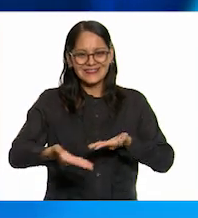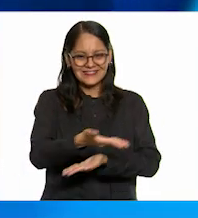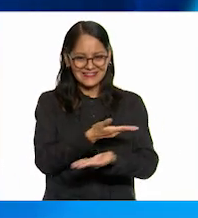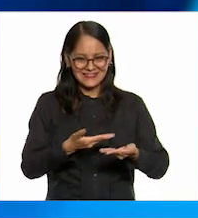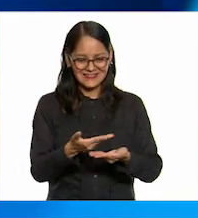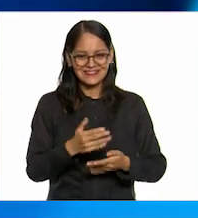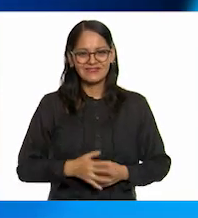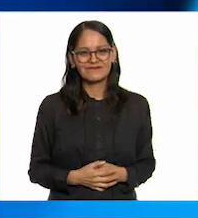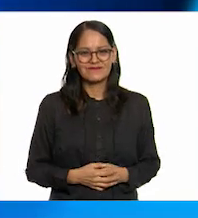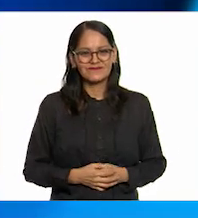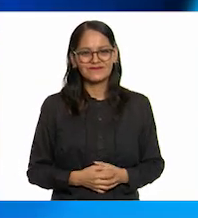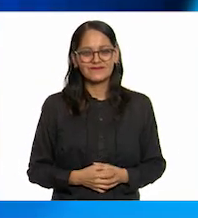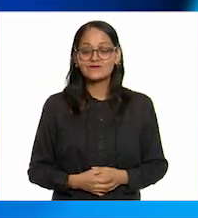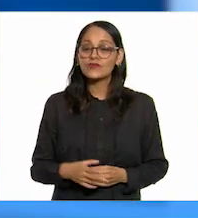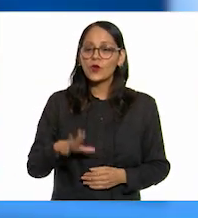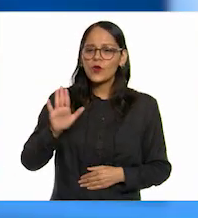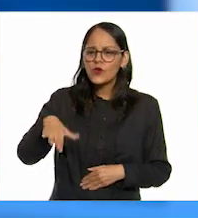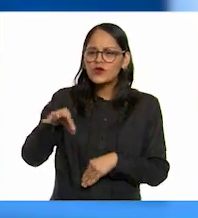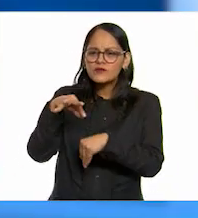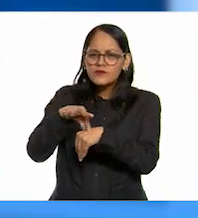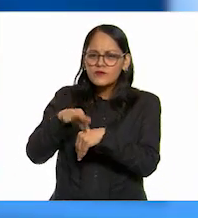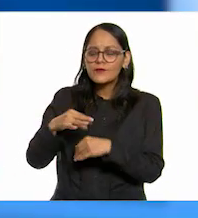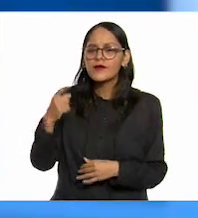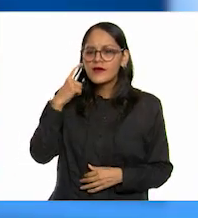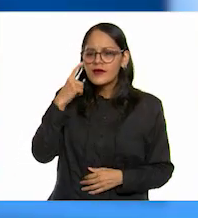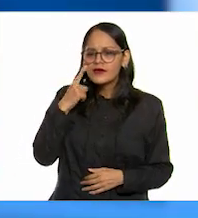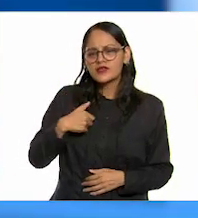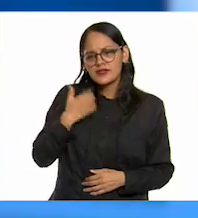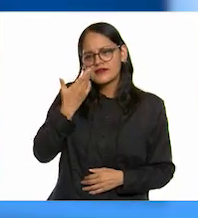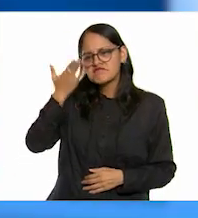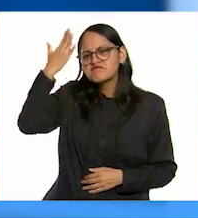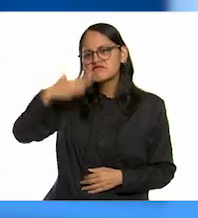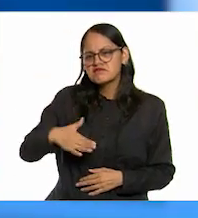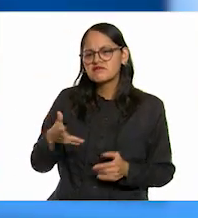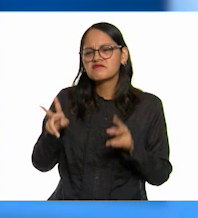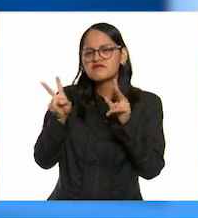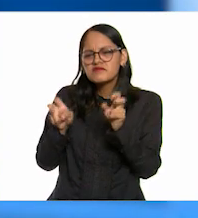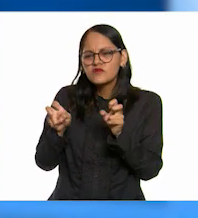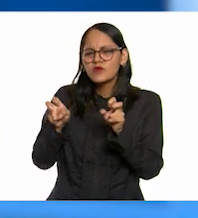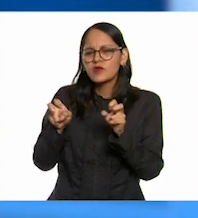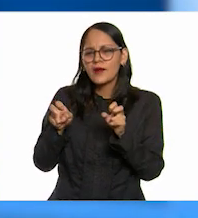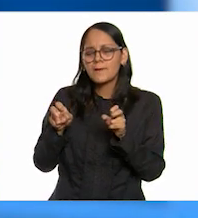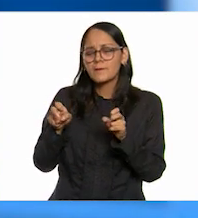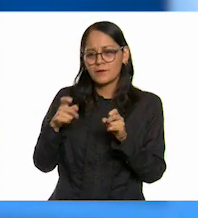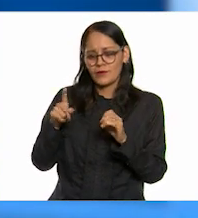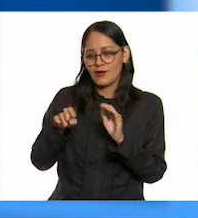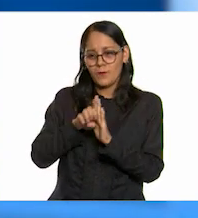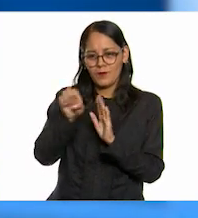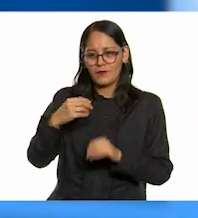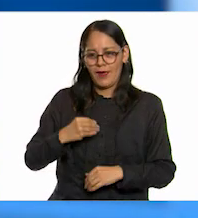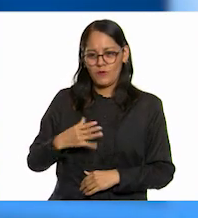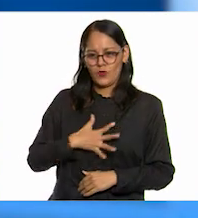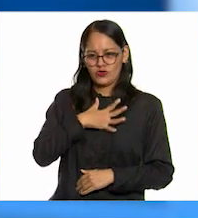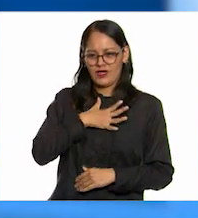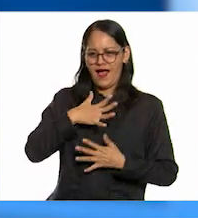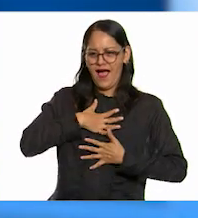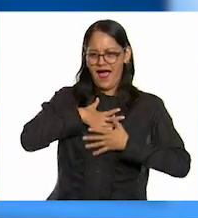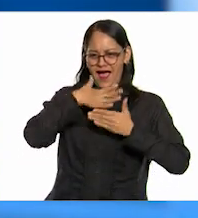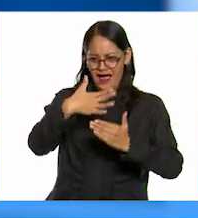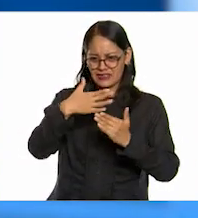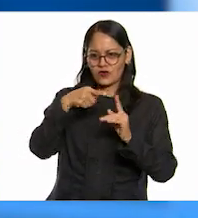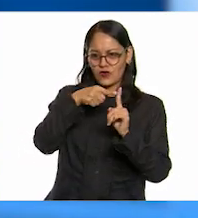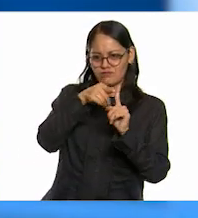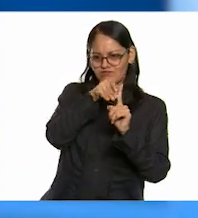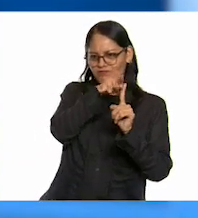ustedes. Oye, doctora, fíjate que queremos saber un poco más sobre la familia de emociones del asco. ¿Nos podrías